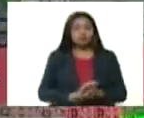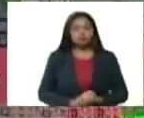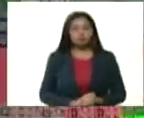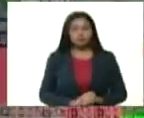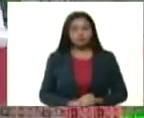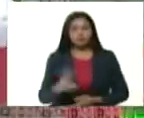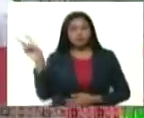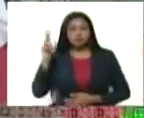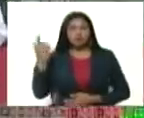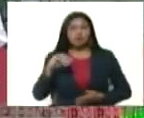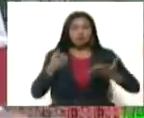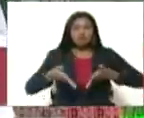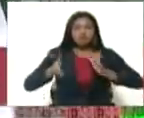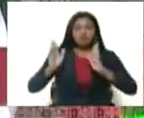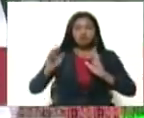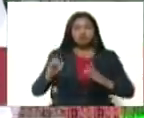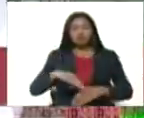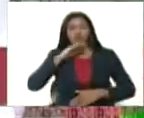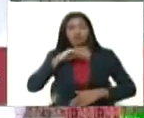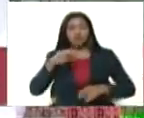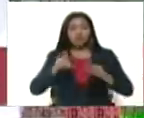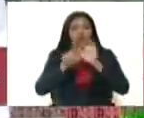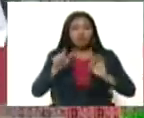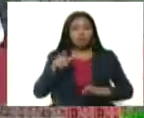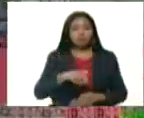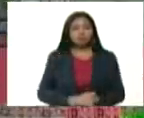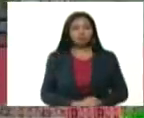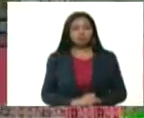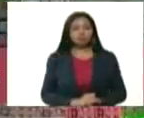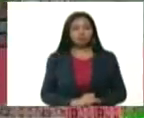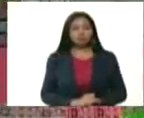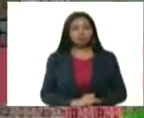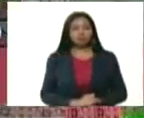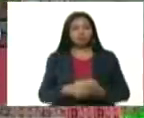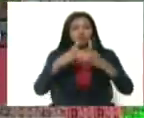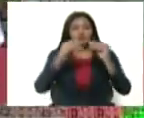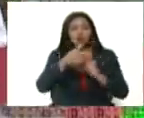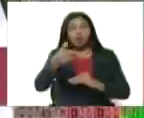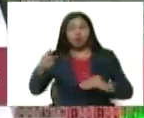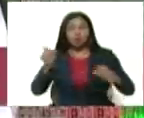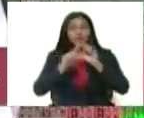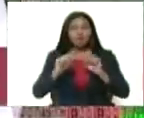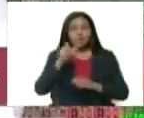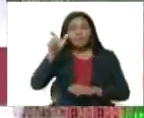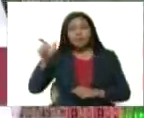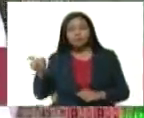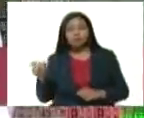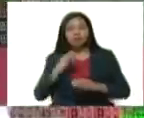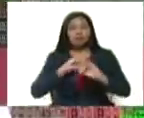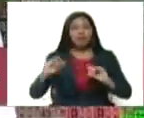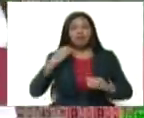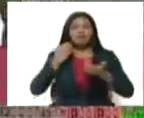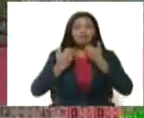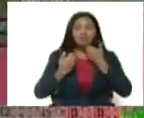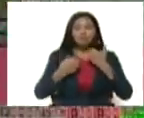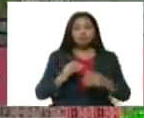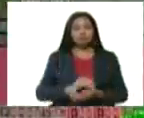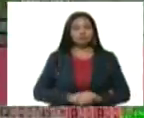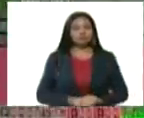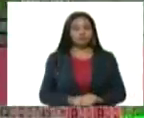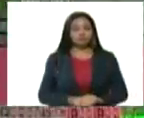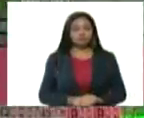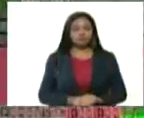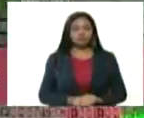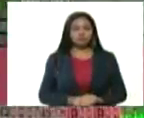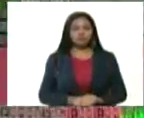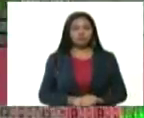cuenta con la infraestructura suficiente para que todas y todos aquellos que resulten infectados pues